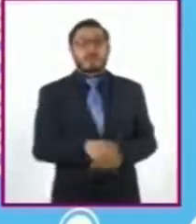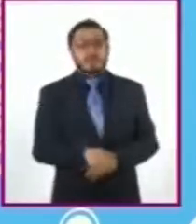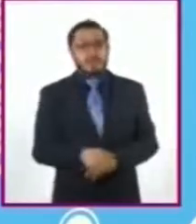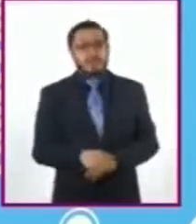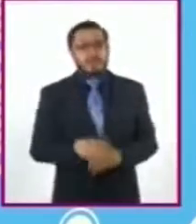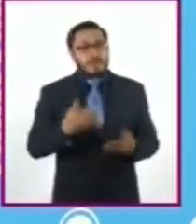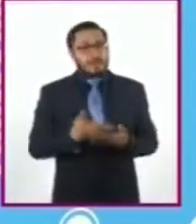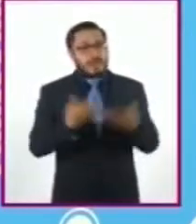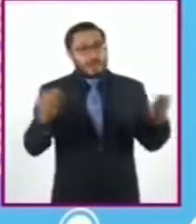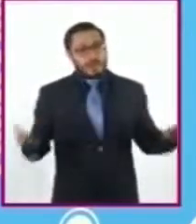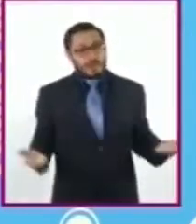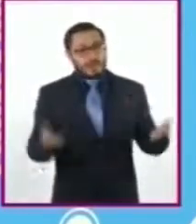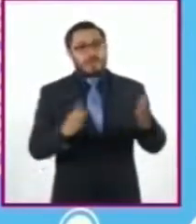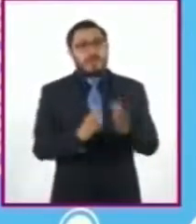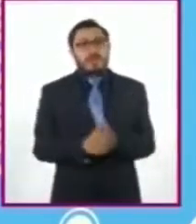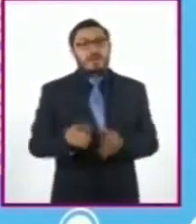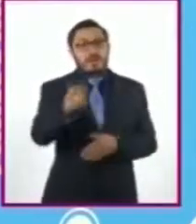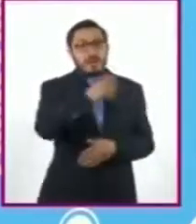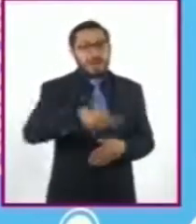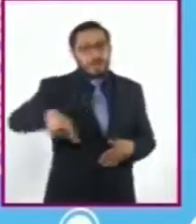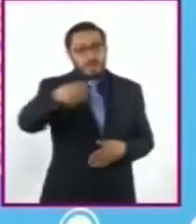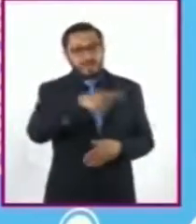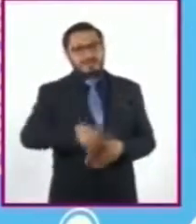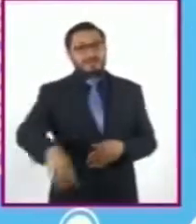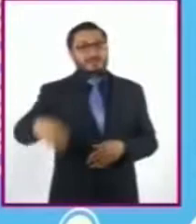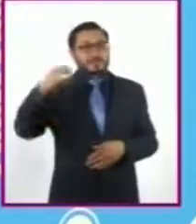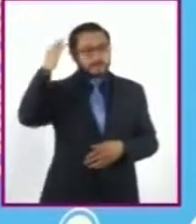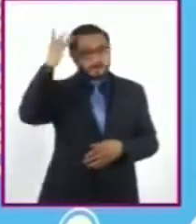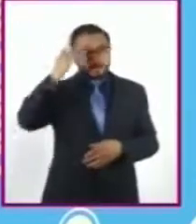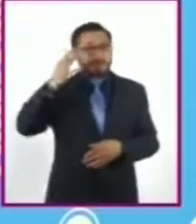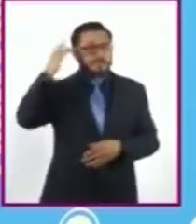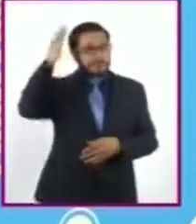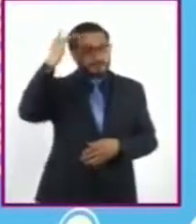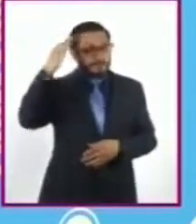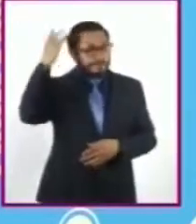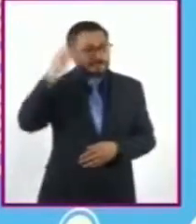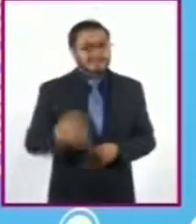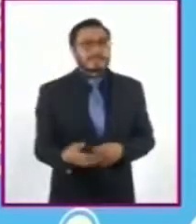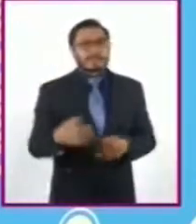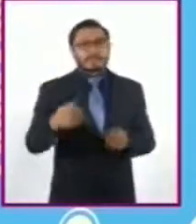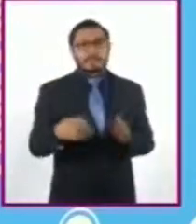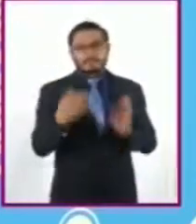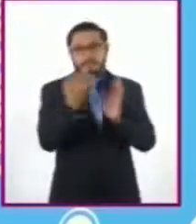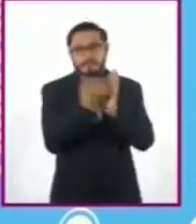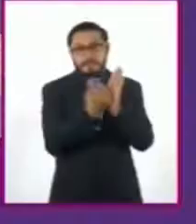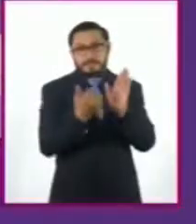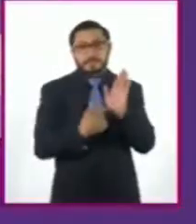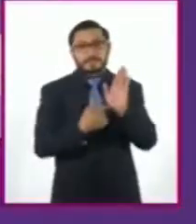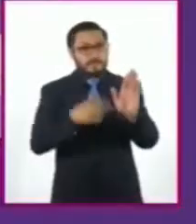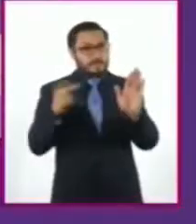Ahora les pido tomarse un tiempo para reflexionar a partir de las siguientes preguntas.